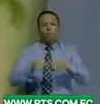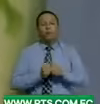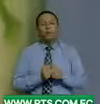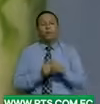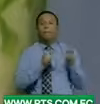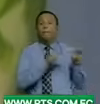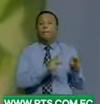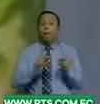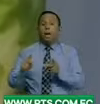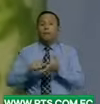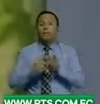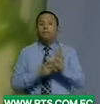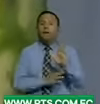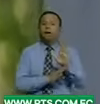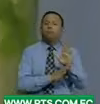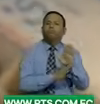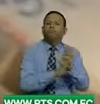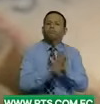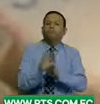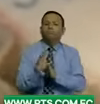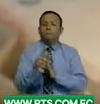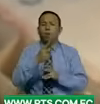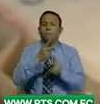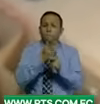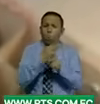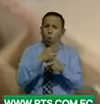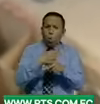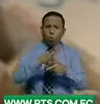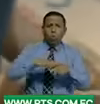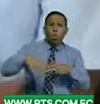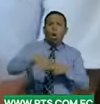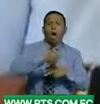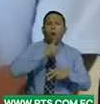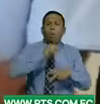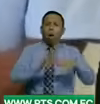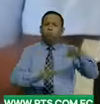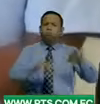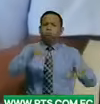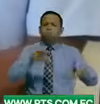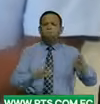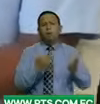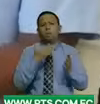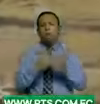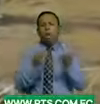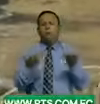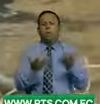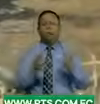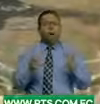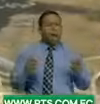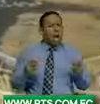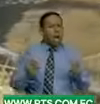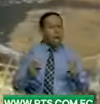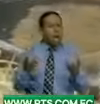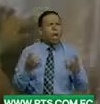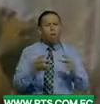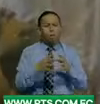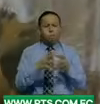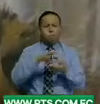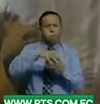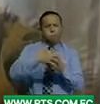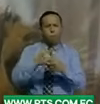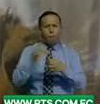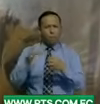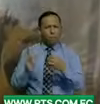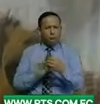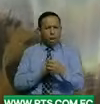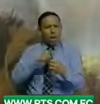la diversificación de los productos provenientes de la maricultura, especialmente de bivalvos, cangrejos y pepino de mar con miras